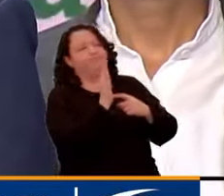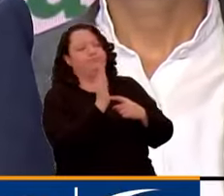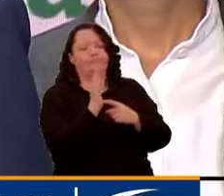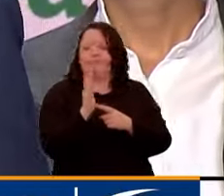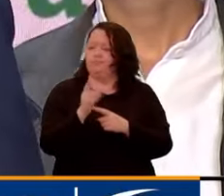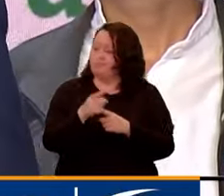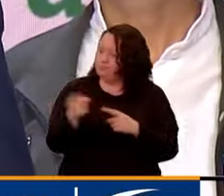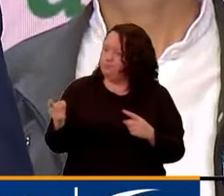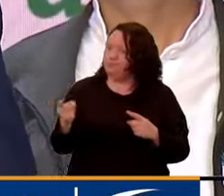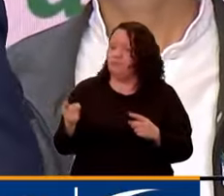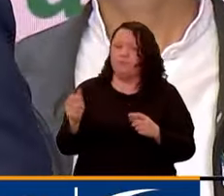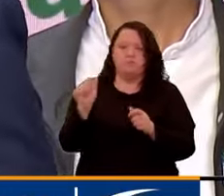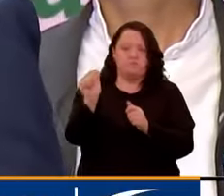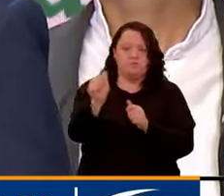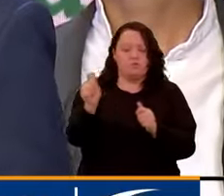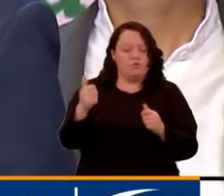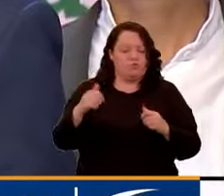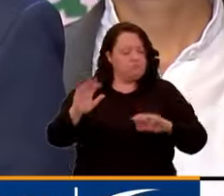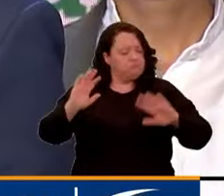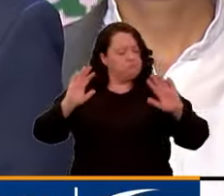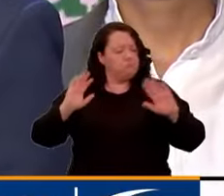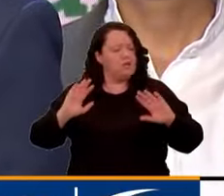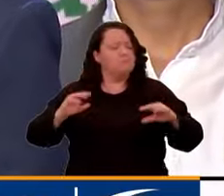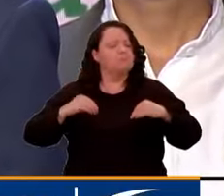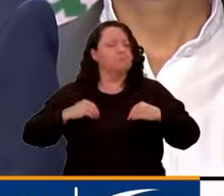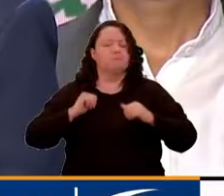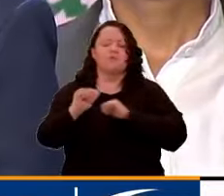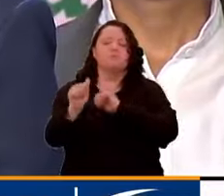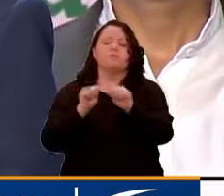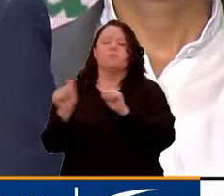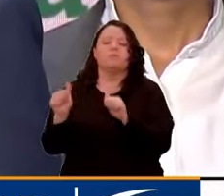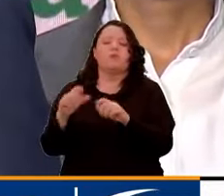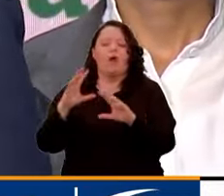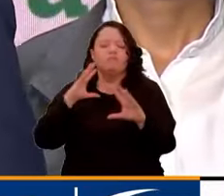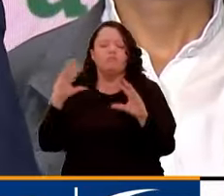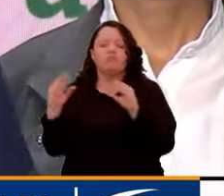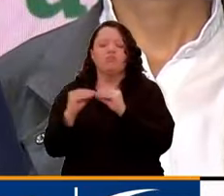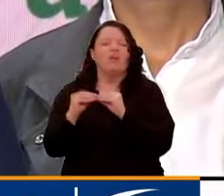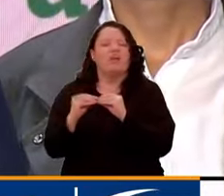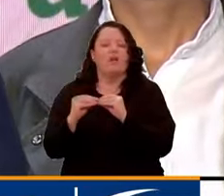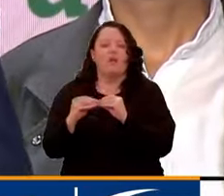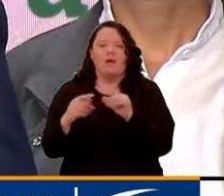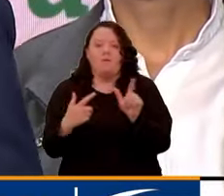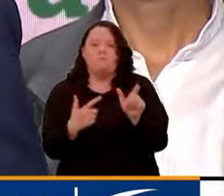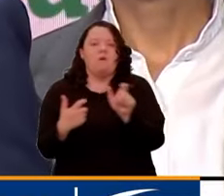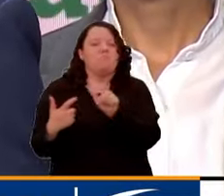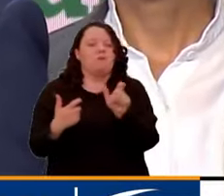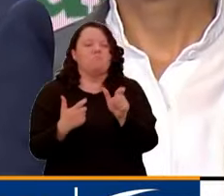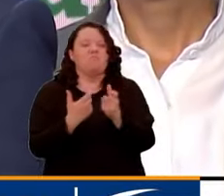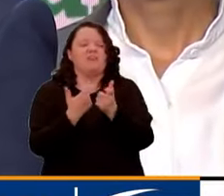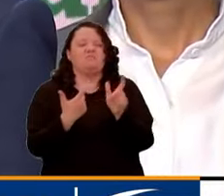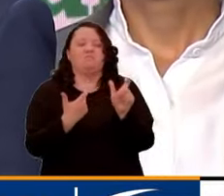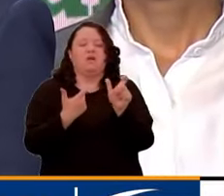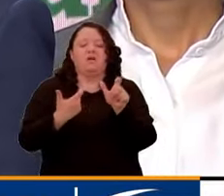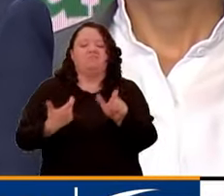acuerden entre sí voluntariamente un cese al fuego y a las